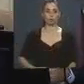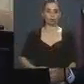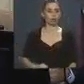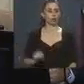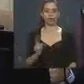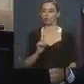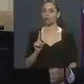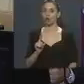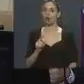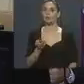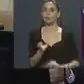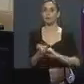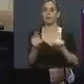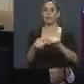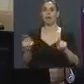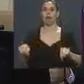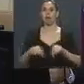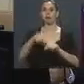sometido a votación.